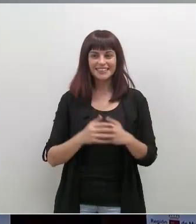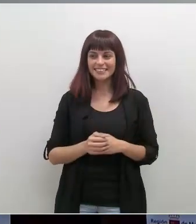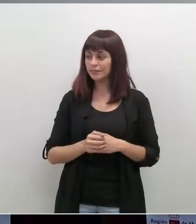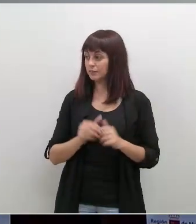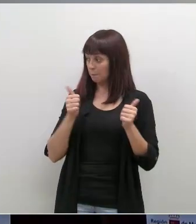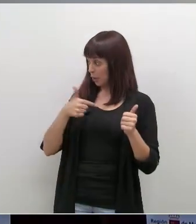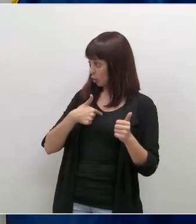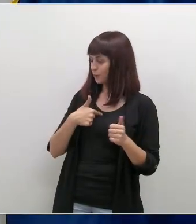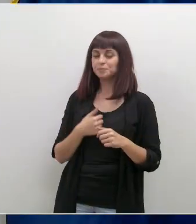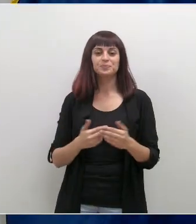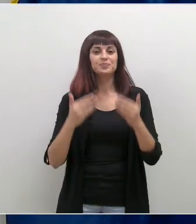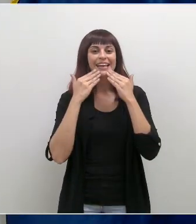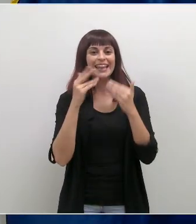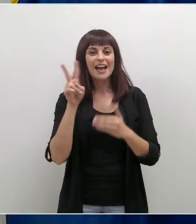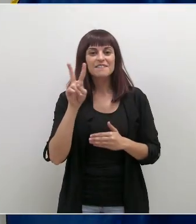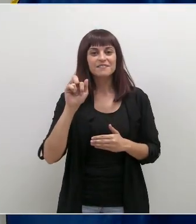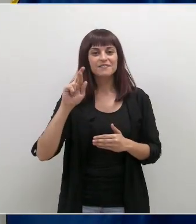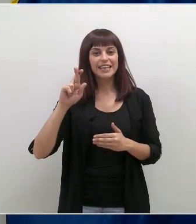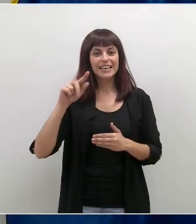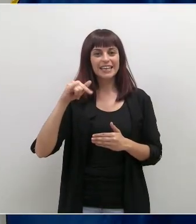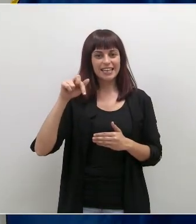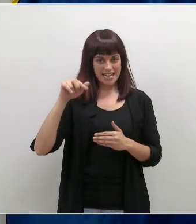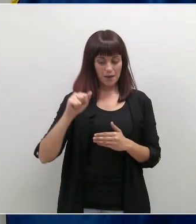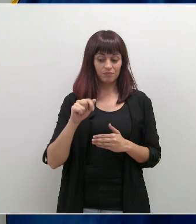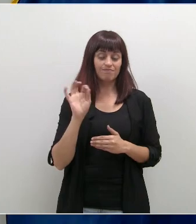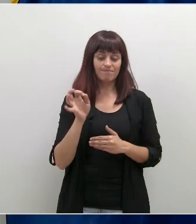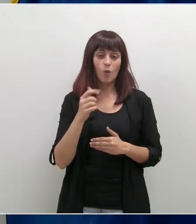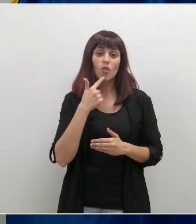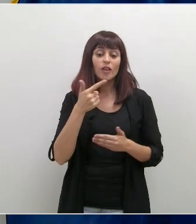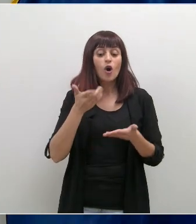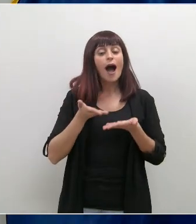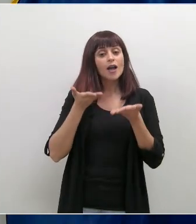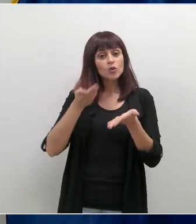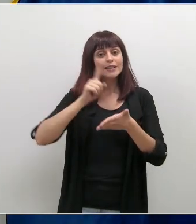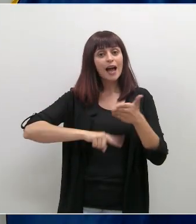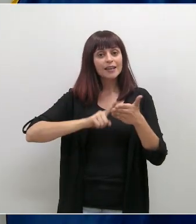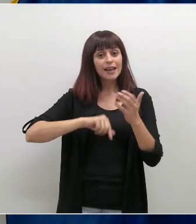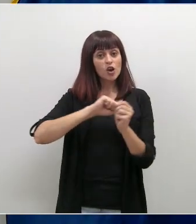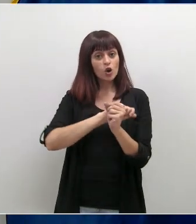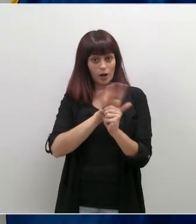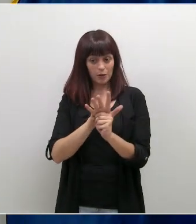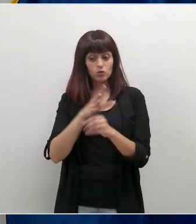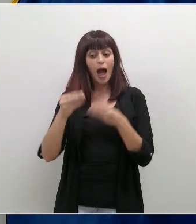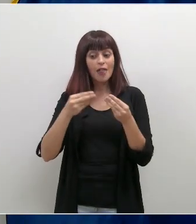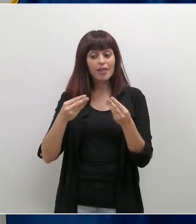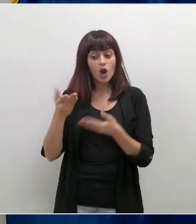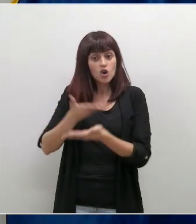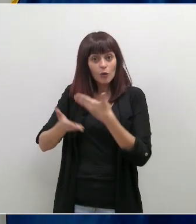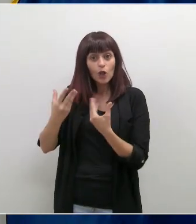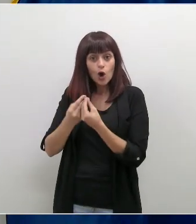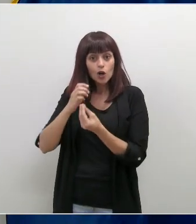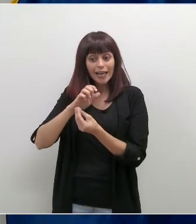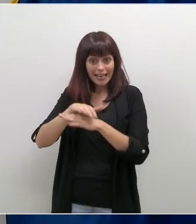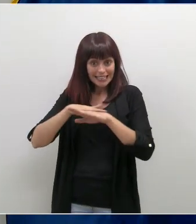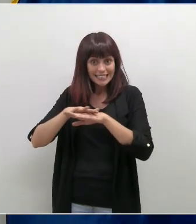Empiezo yo. Muchísimas gracias, Virginia. Efectivamente, cuando digo que estas ayudas de alquiler COVID se realizan en colaboración con el Estado es porque esto